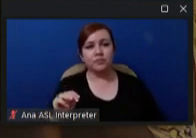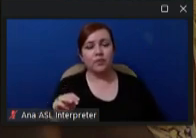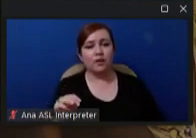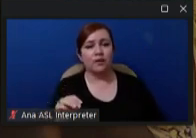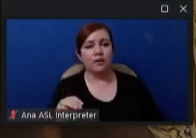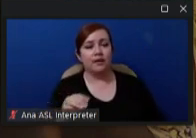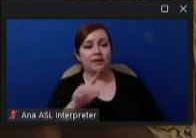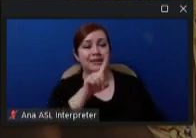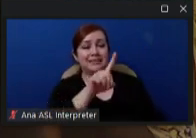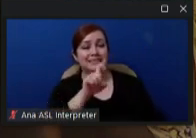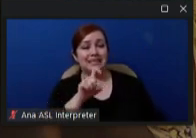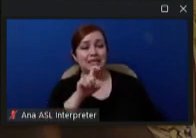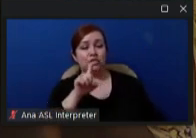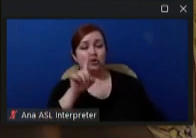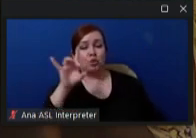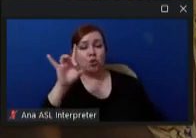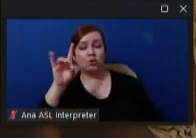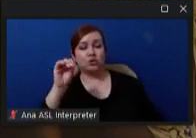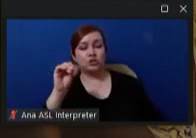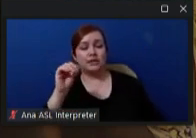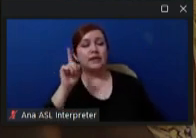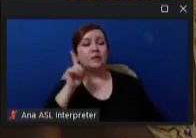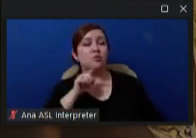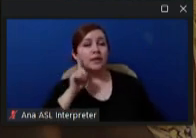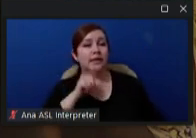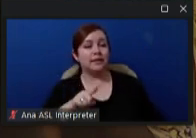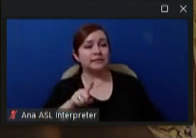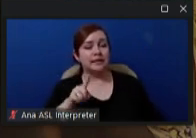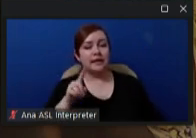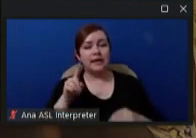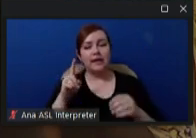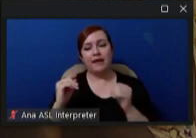23.180 mujeres enfrentaron la maternidad forzada.